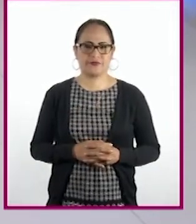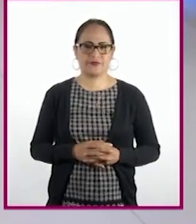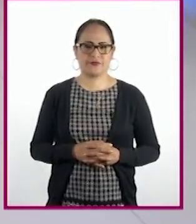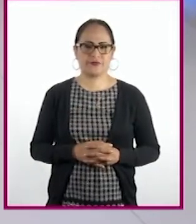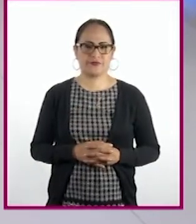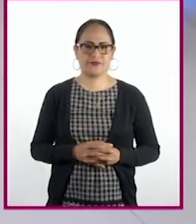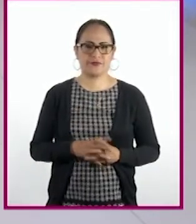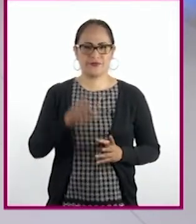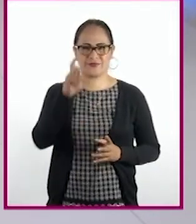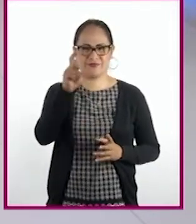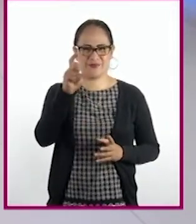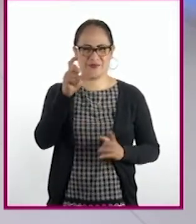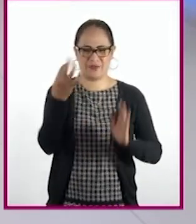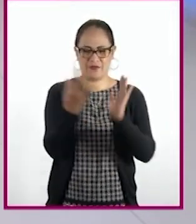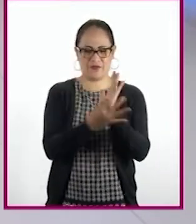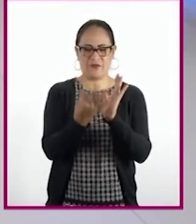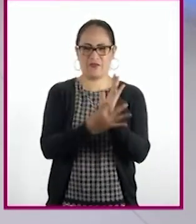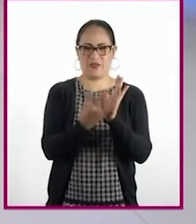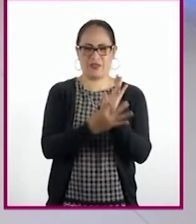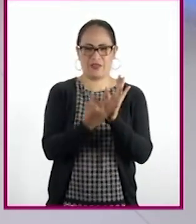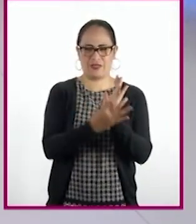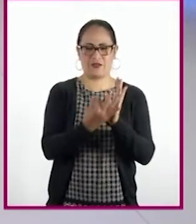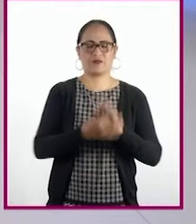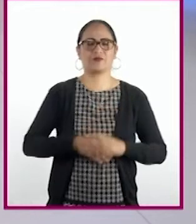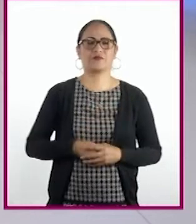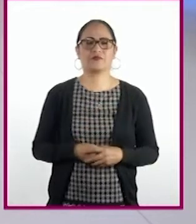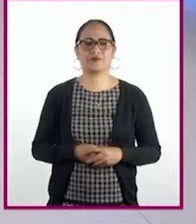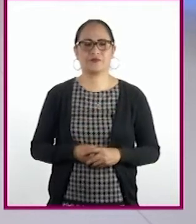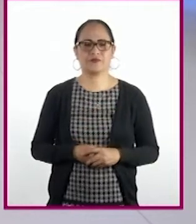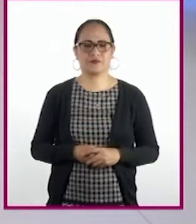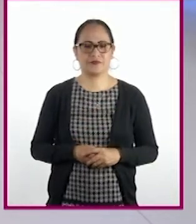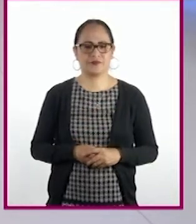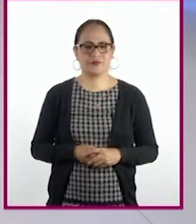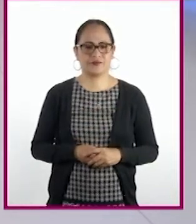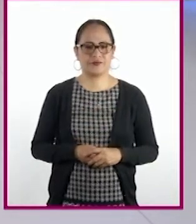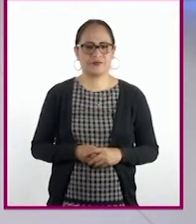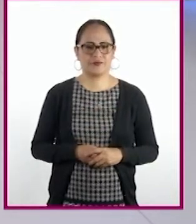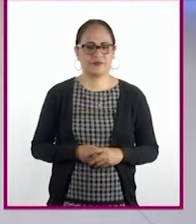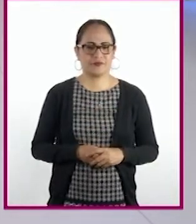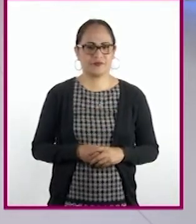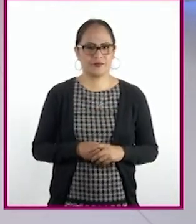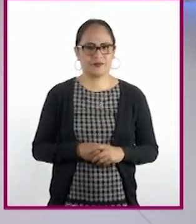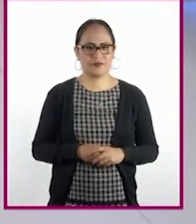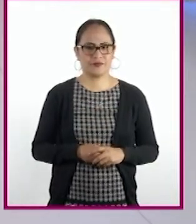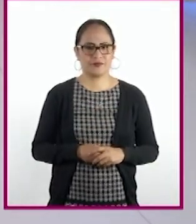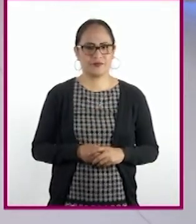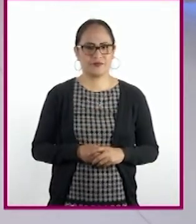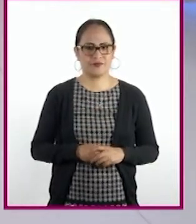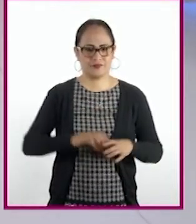La broca. La broca. Ay, mira. La llave.